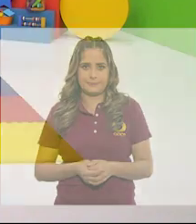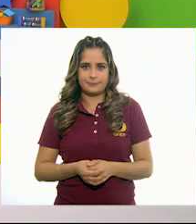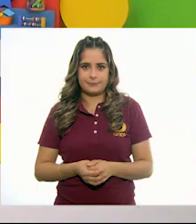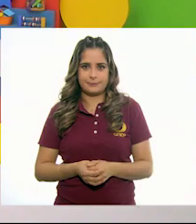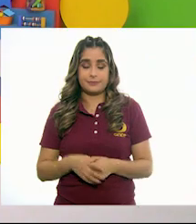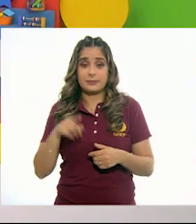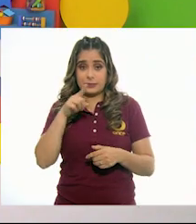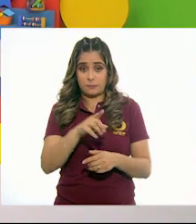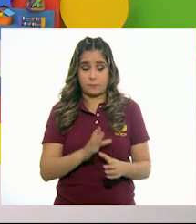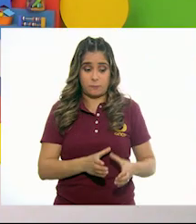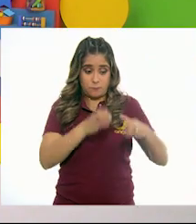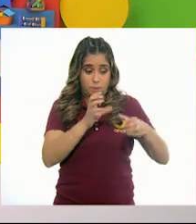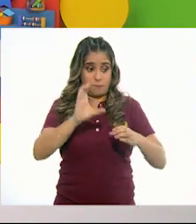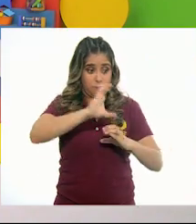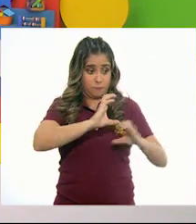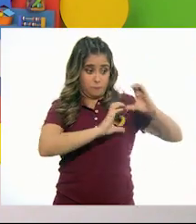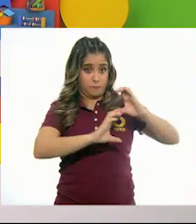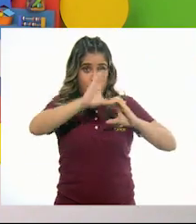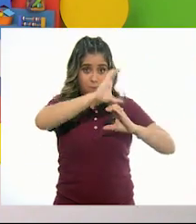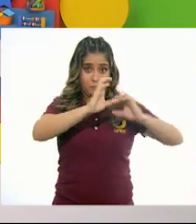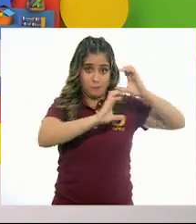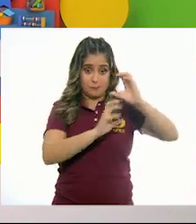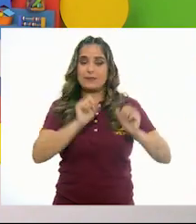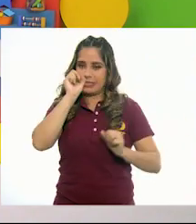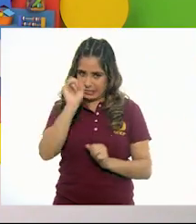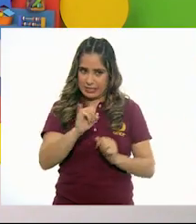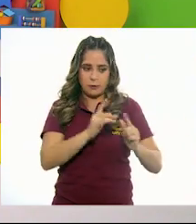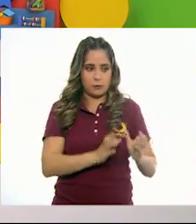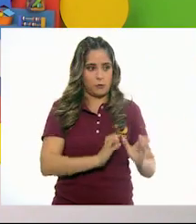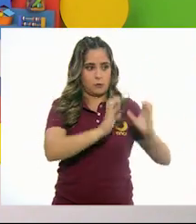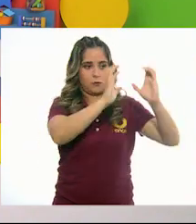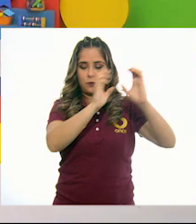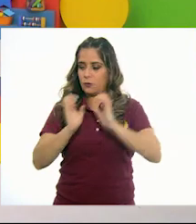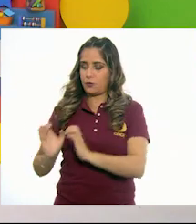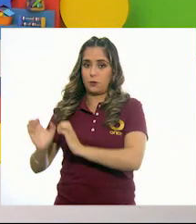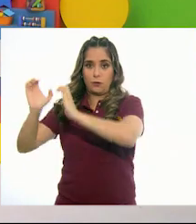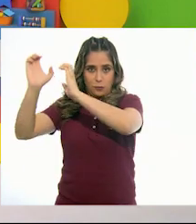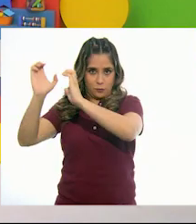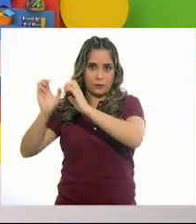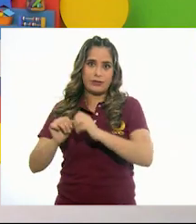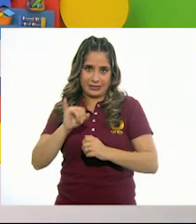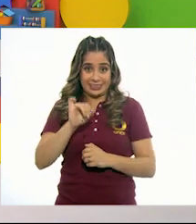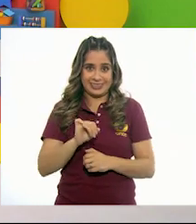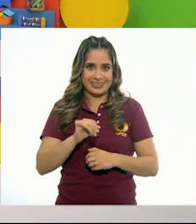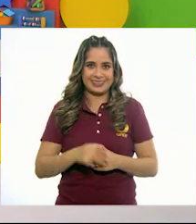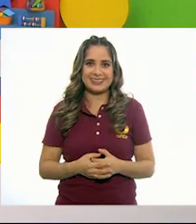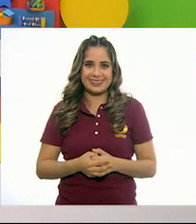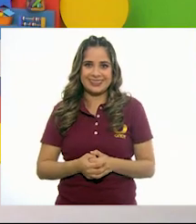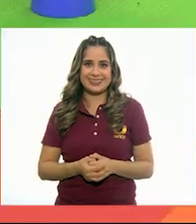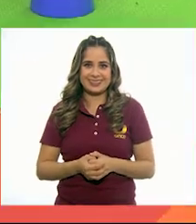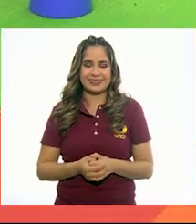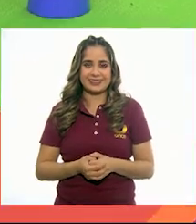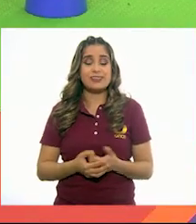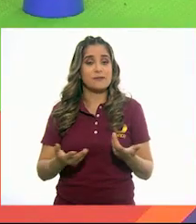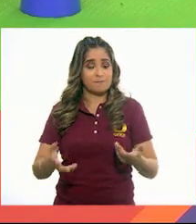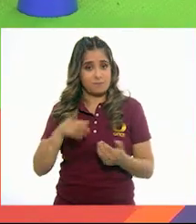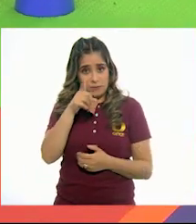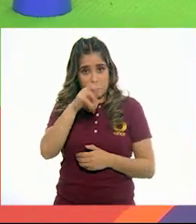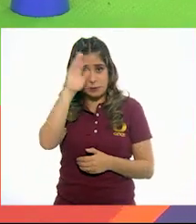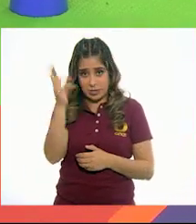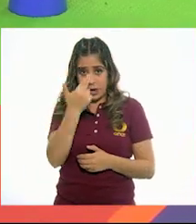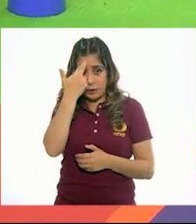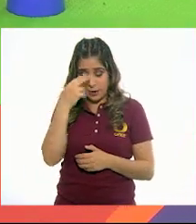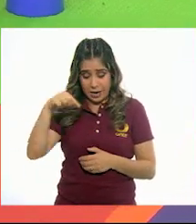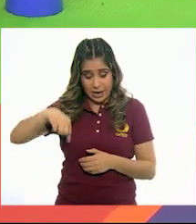¿Armo mi torre? Sí, vamos a armar una torre. Recuerda que en esta